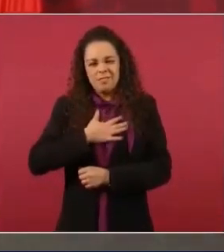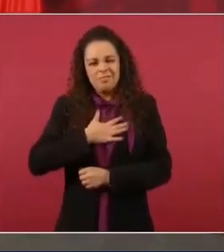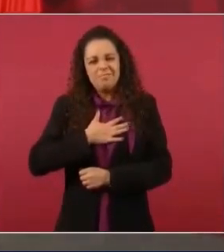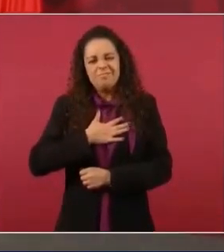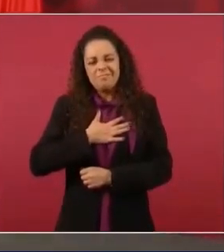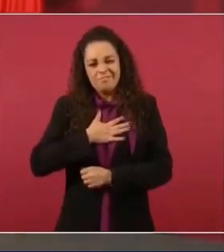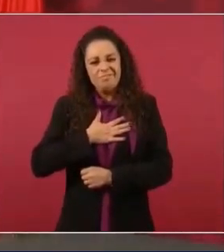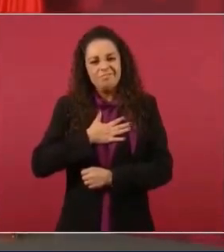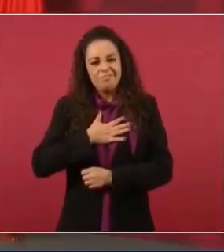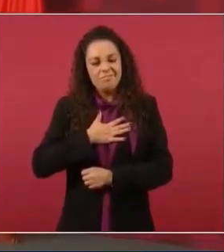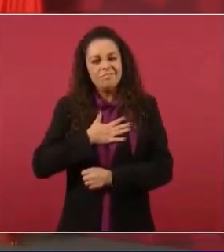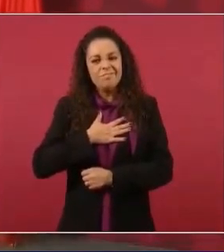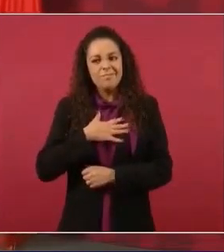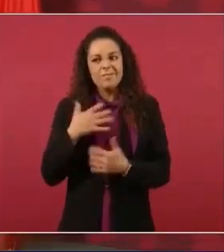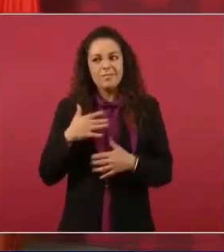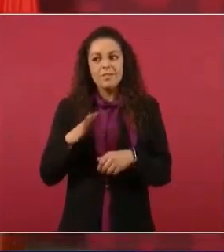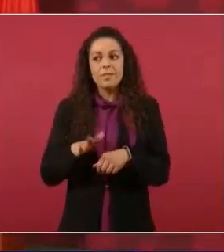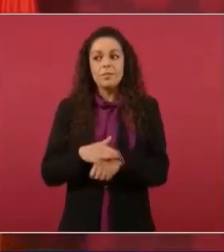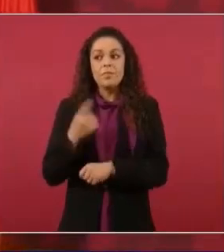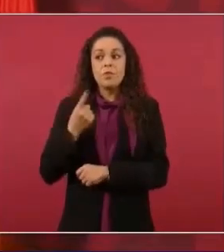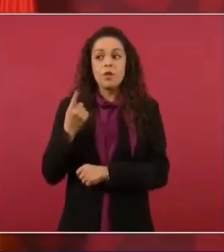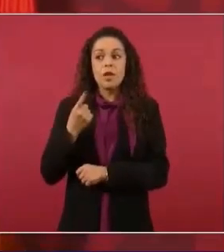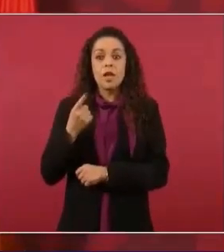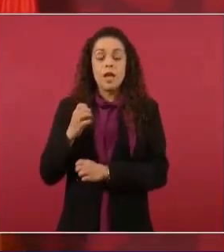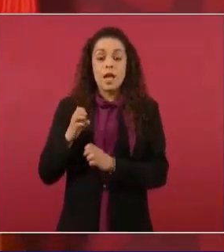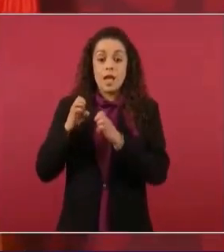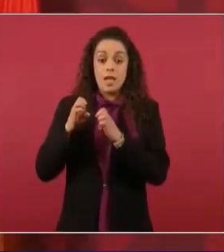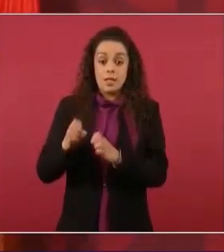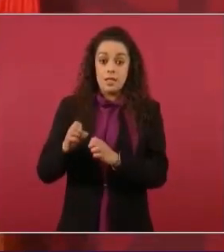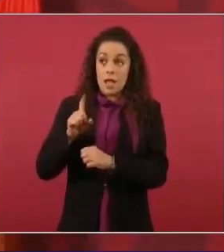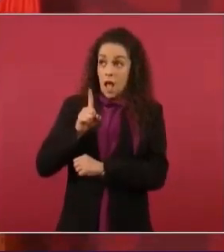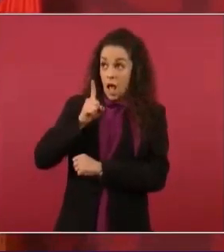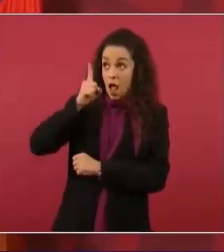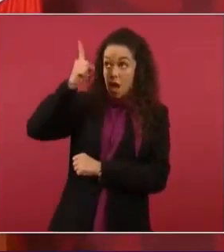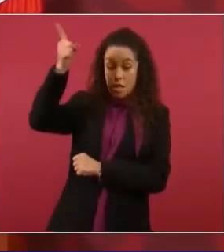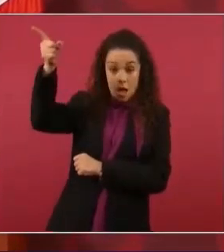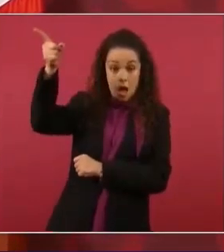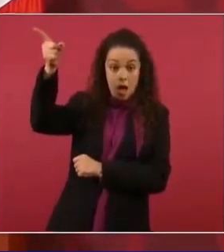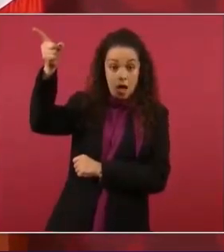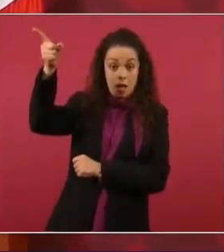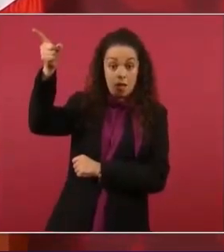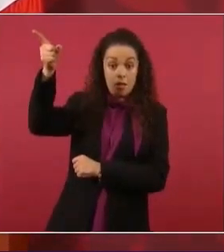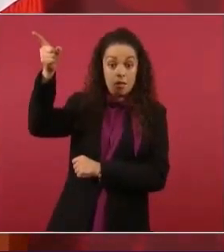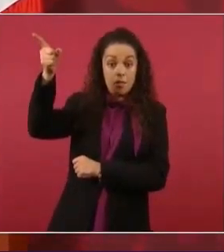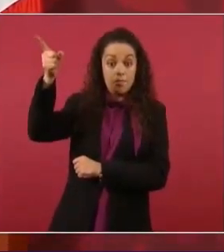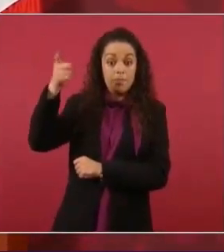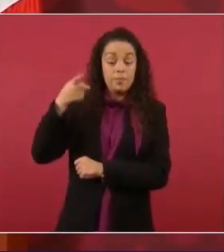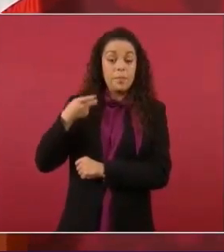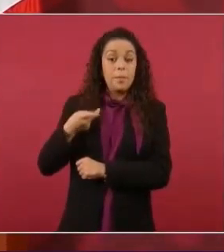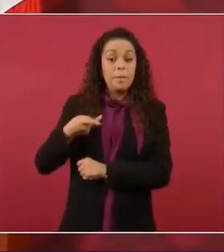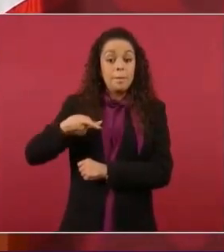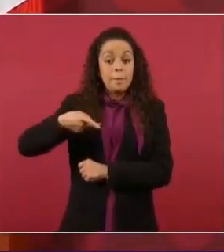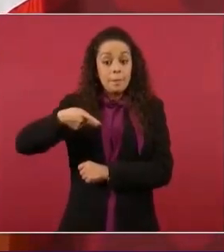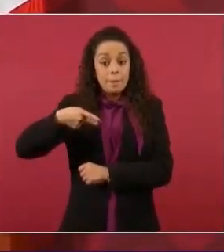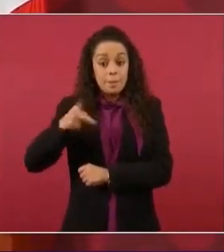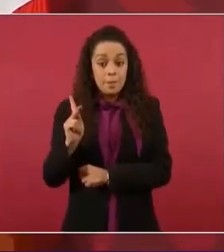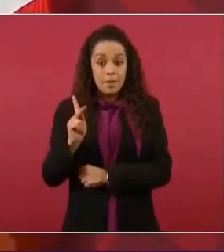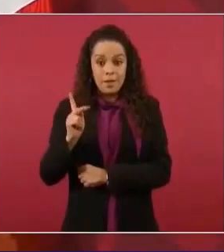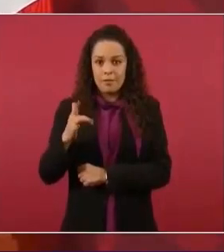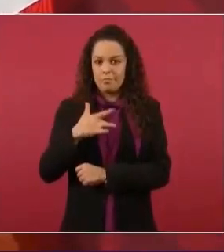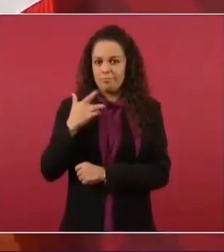Están allá y son más nacionalistas